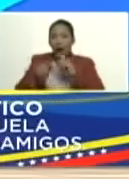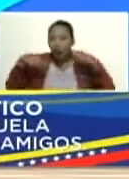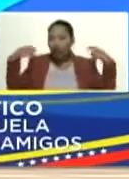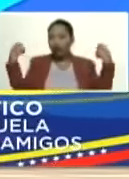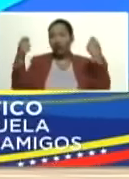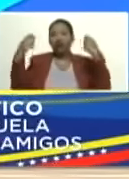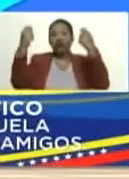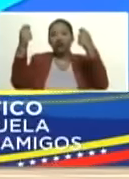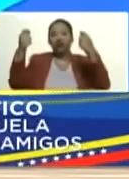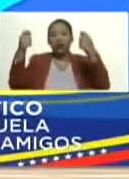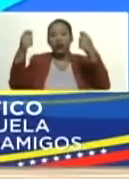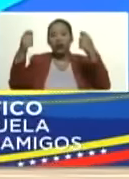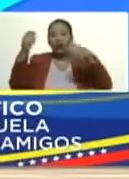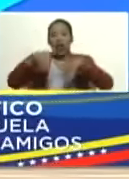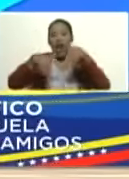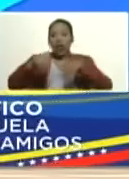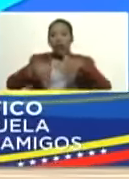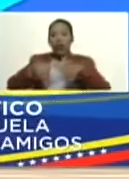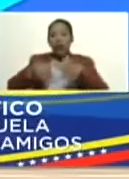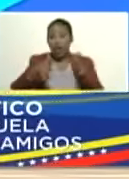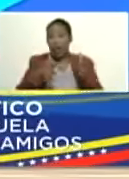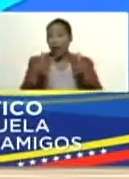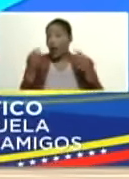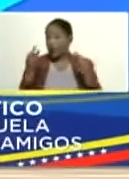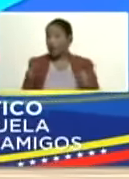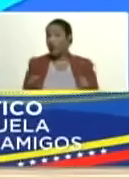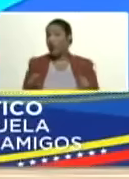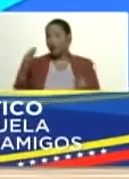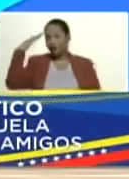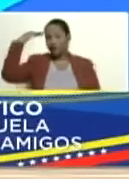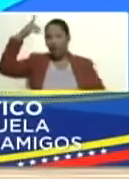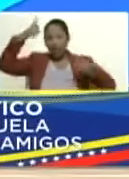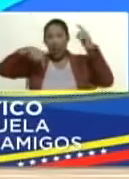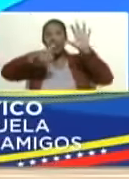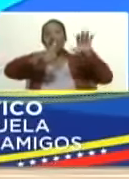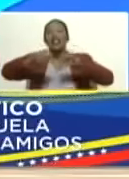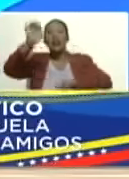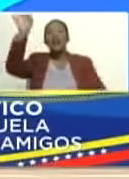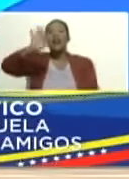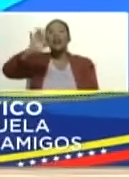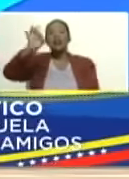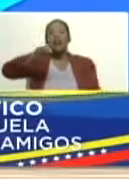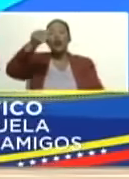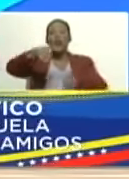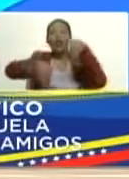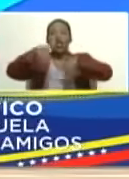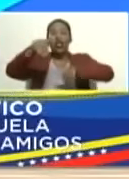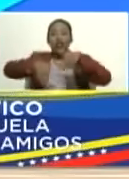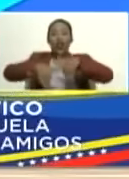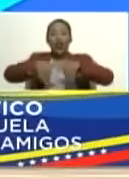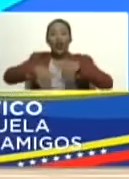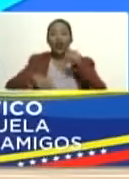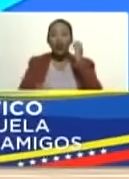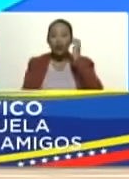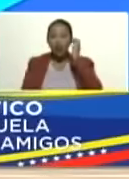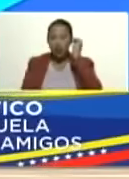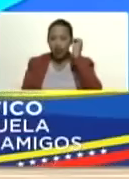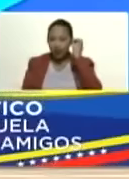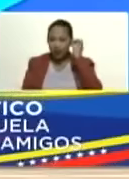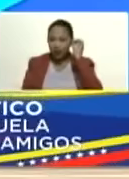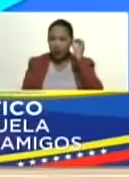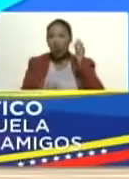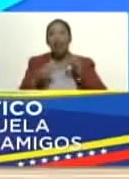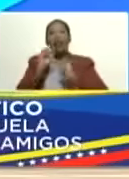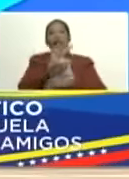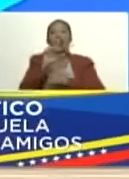electoral? Que ganó muy bien el comandante Chávez con el 60% de los votos, aquel 30 de julio del